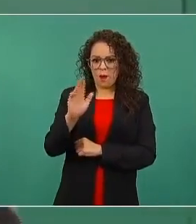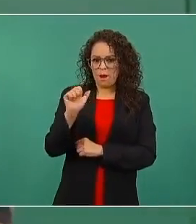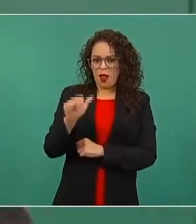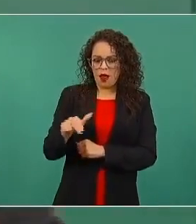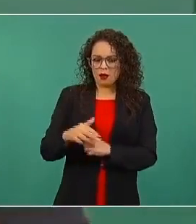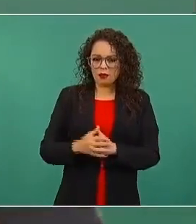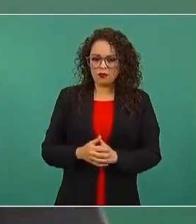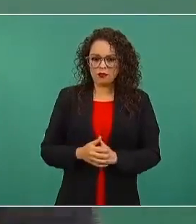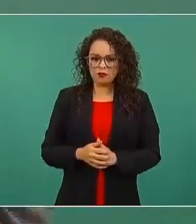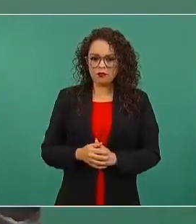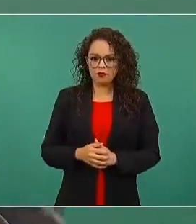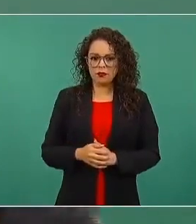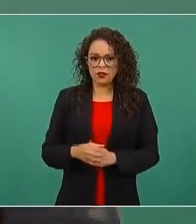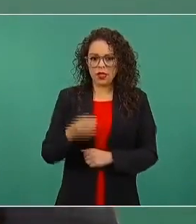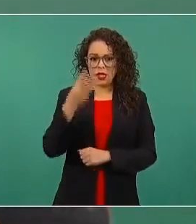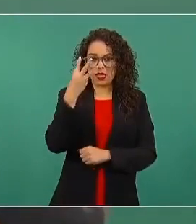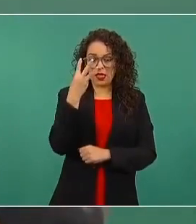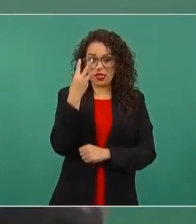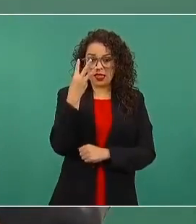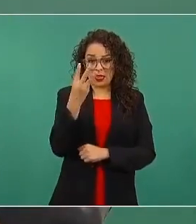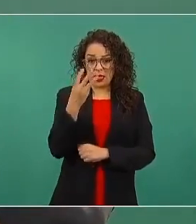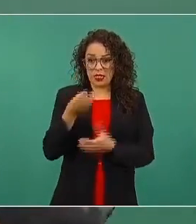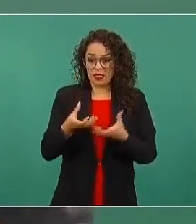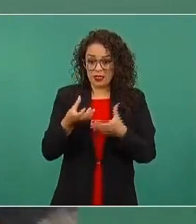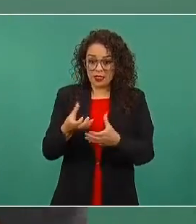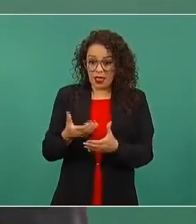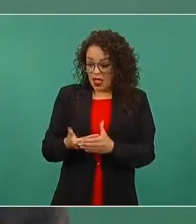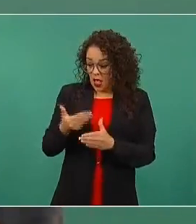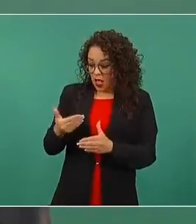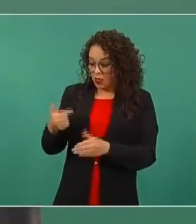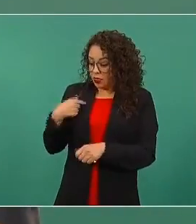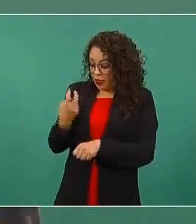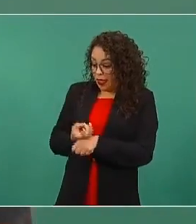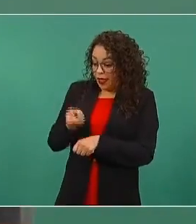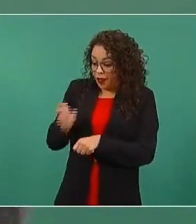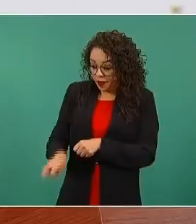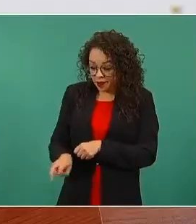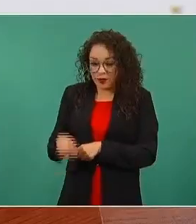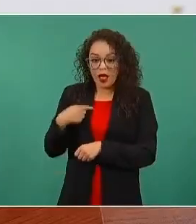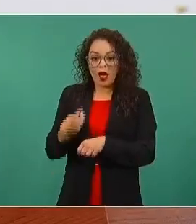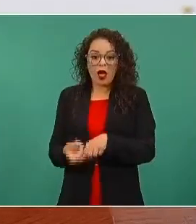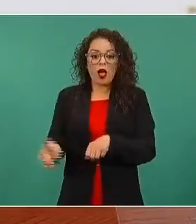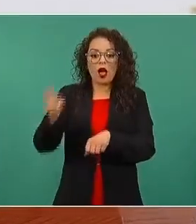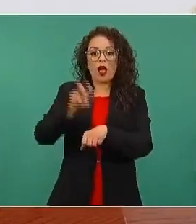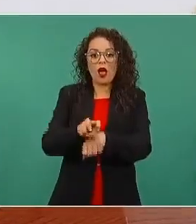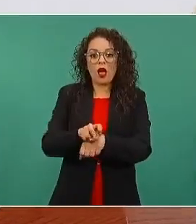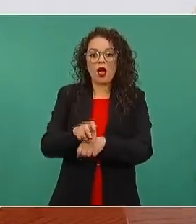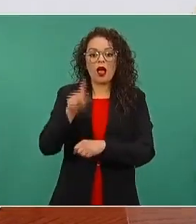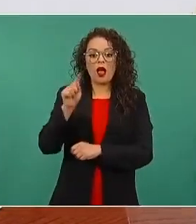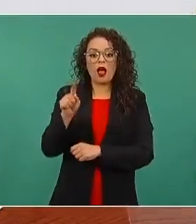y 3 cuadras antes de llegar al acto me bajé de la Suburban y me subí al sur,